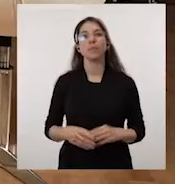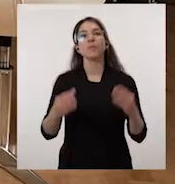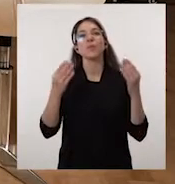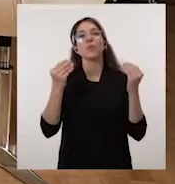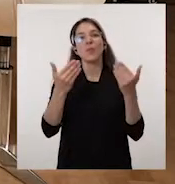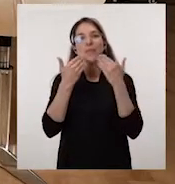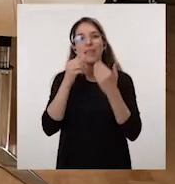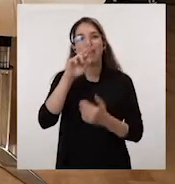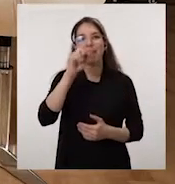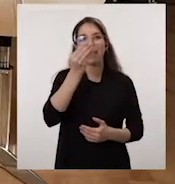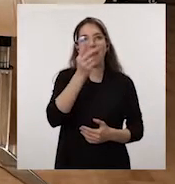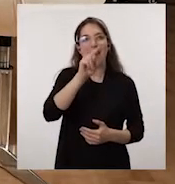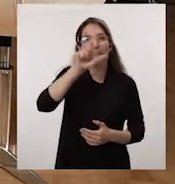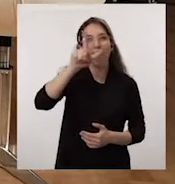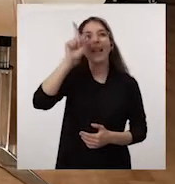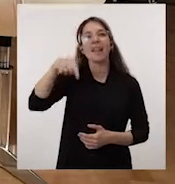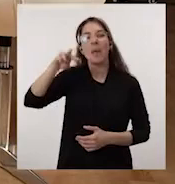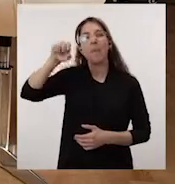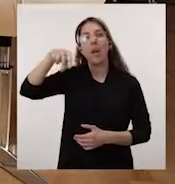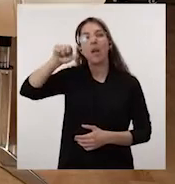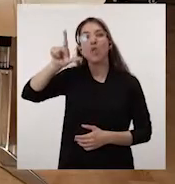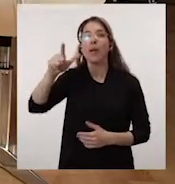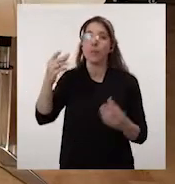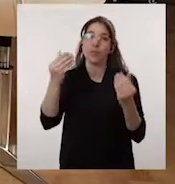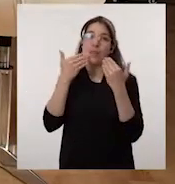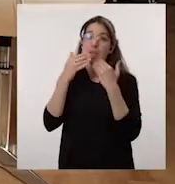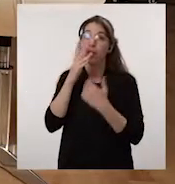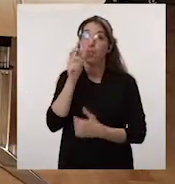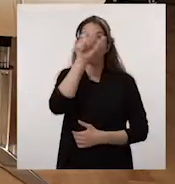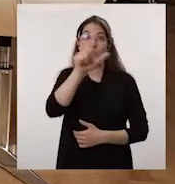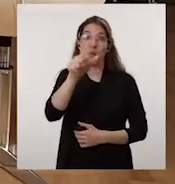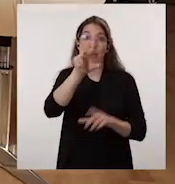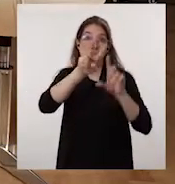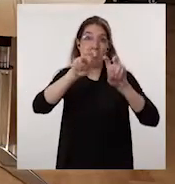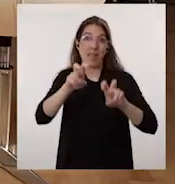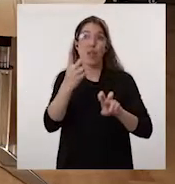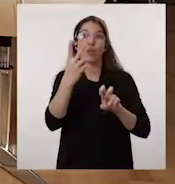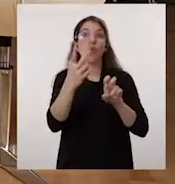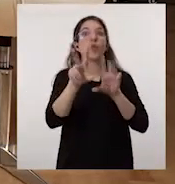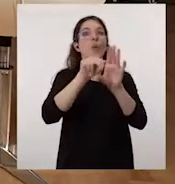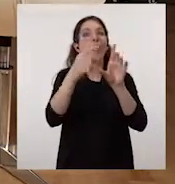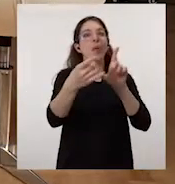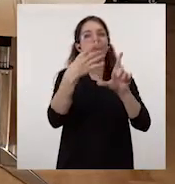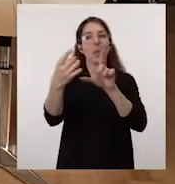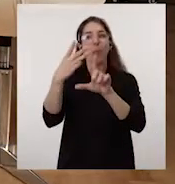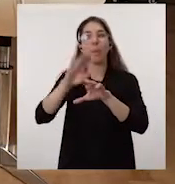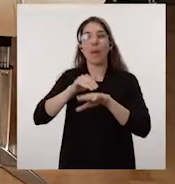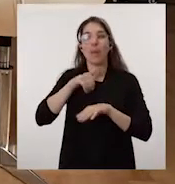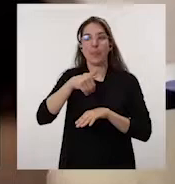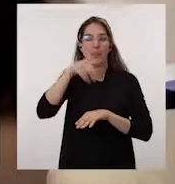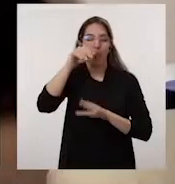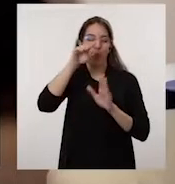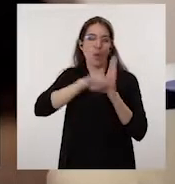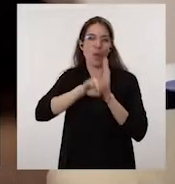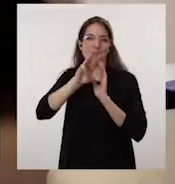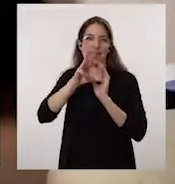muchas gracias raquel y muchas gracias también a manuel porque ellos han sido dos de los investigadores que nos han ido enviando vídeos para estos tres programas del mes